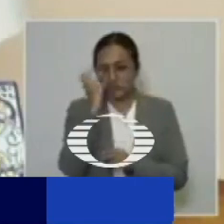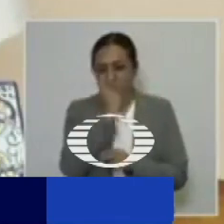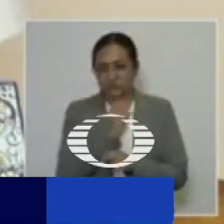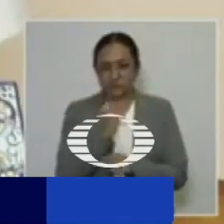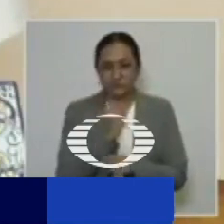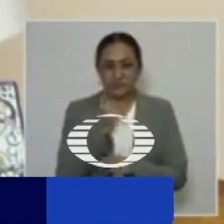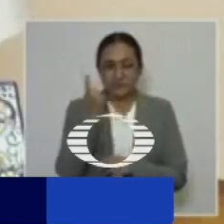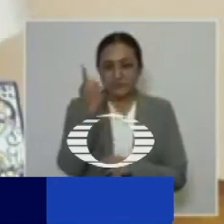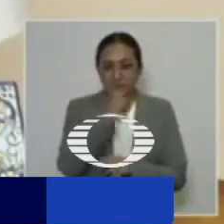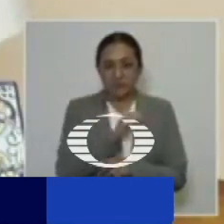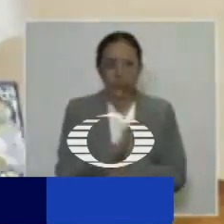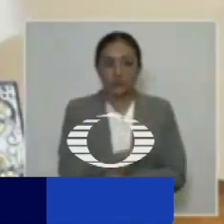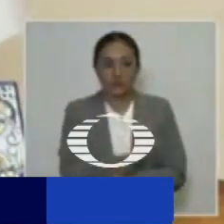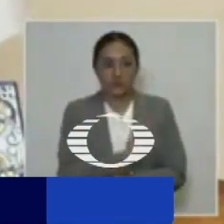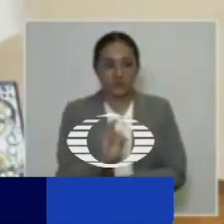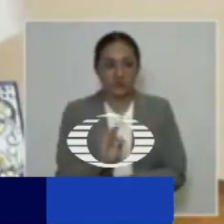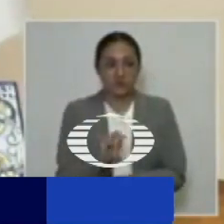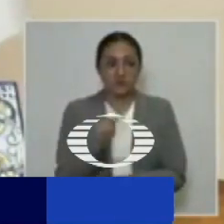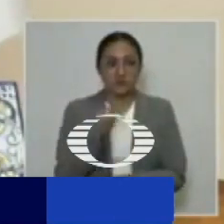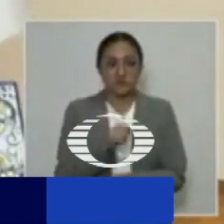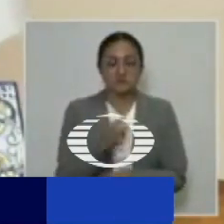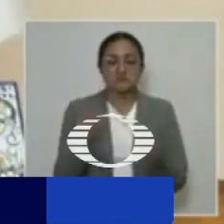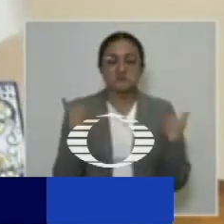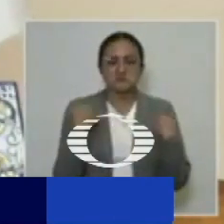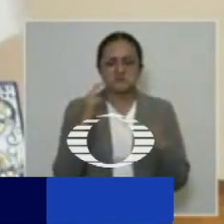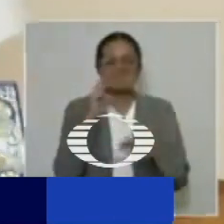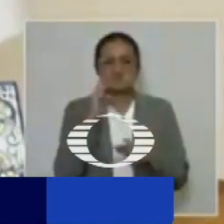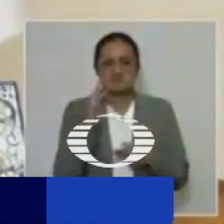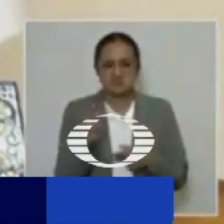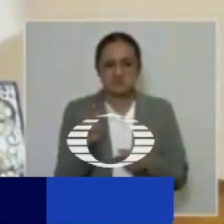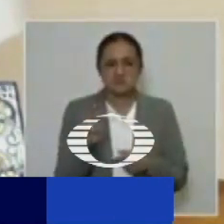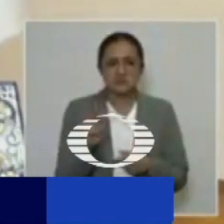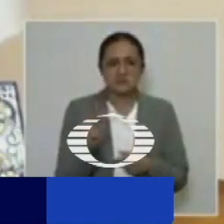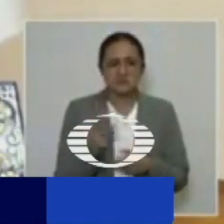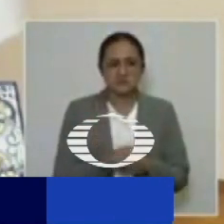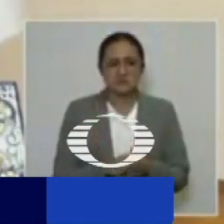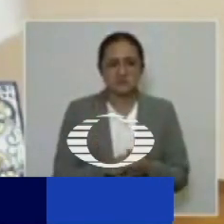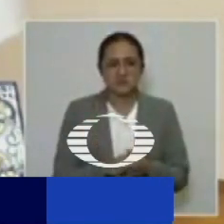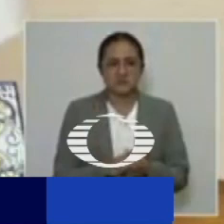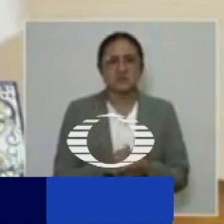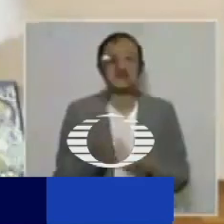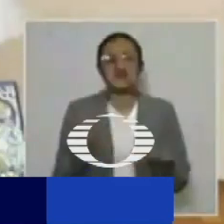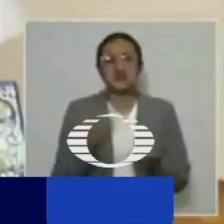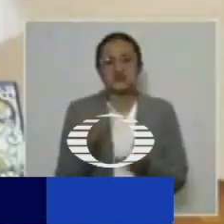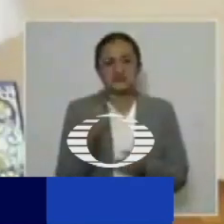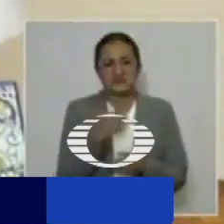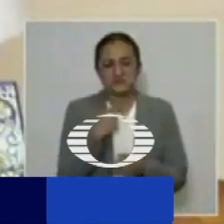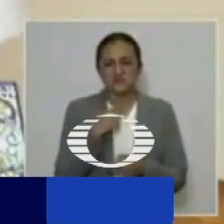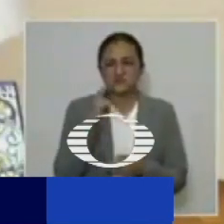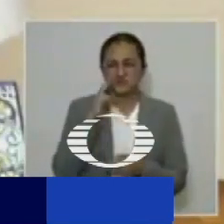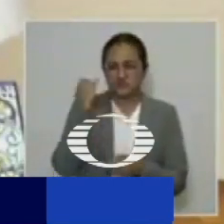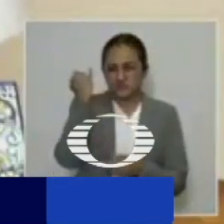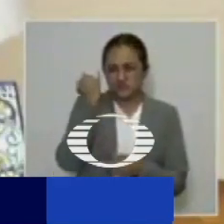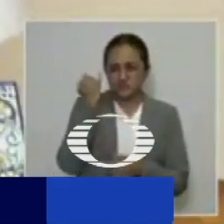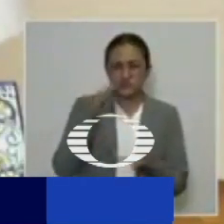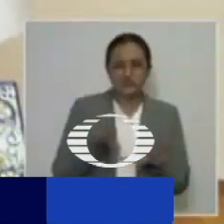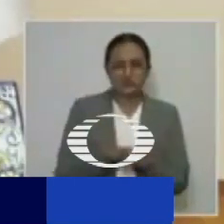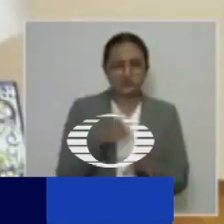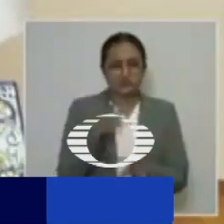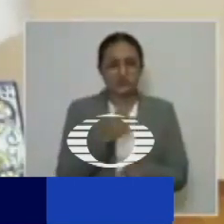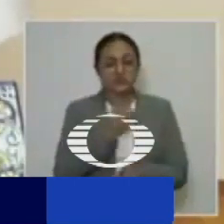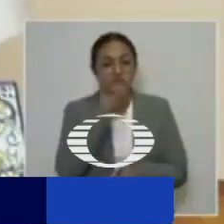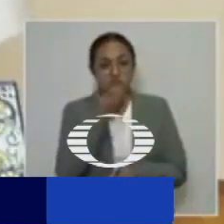adecuada al lugar, al tiempo. Tiene que ser algo propio de una enorme